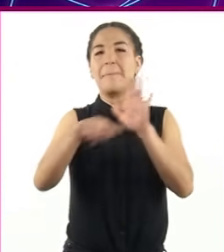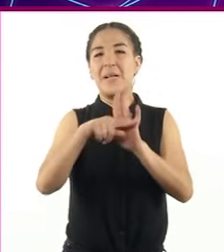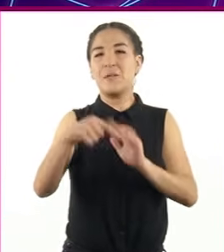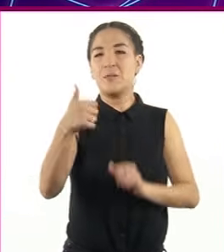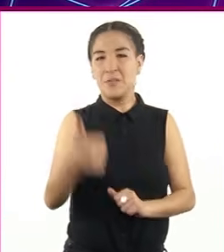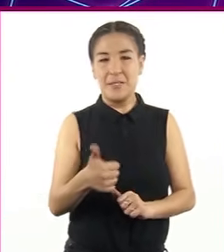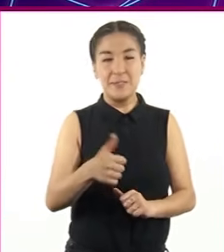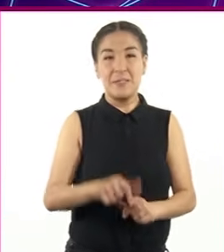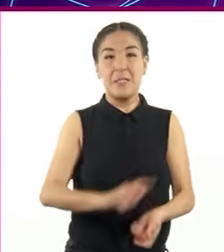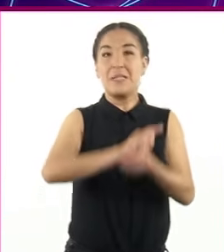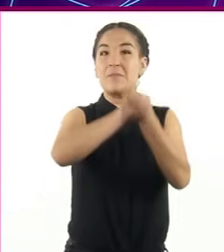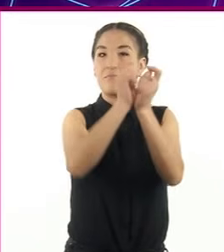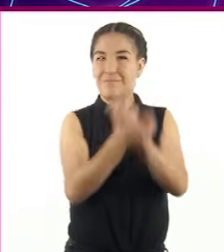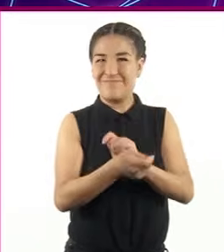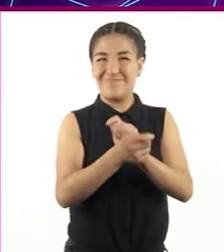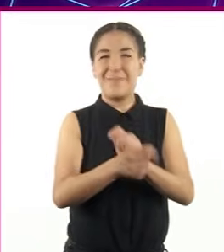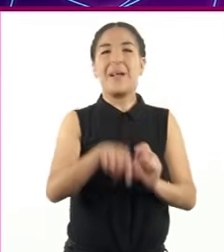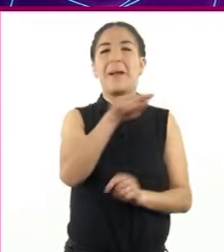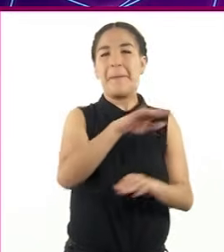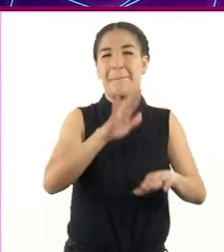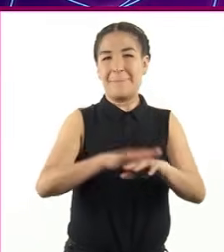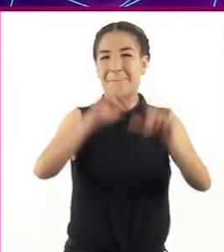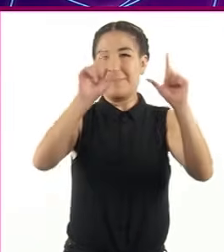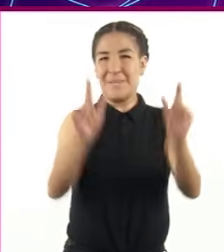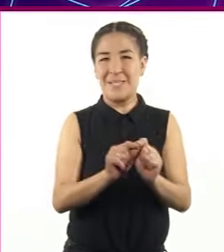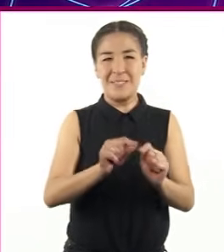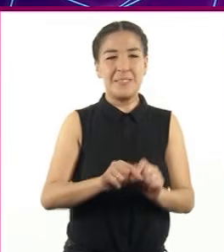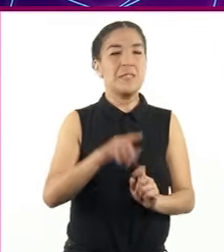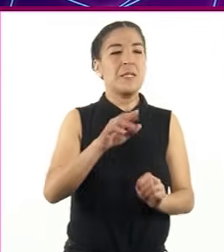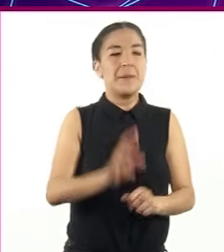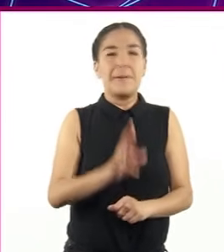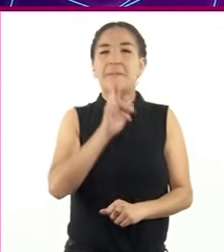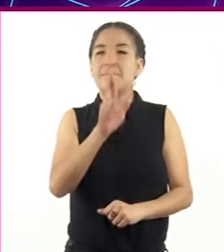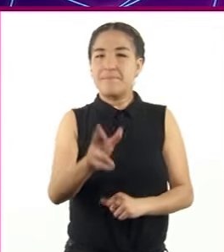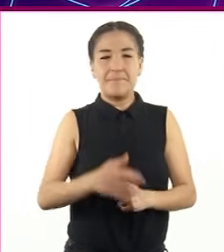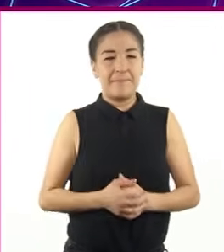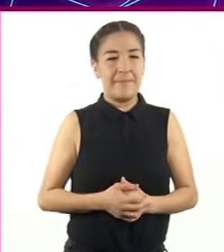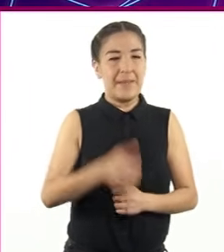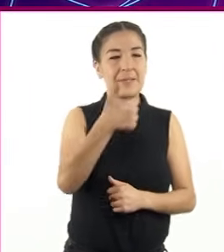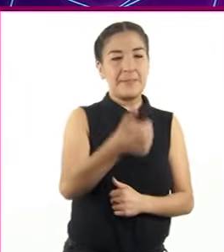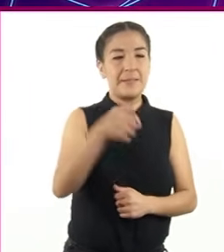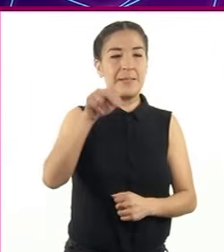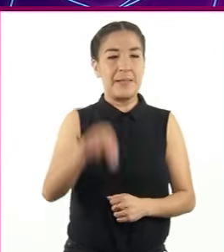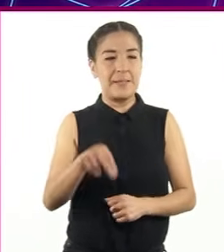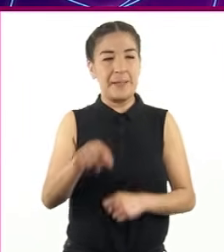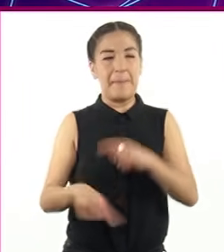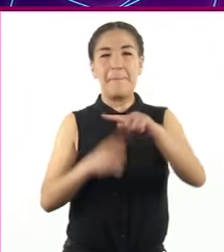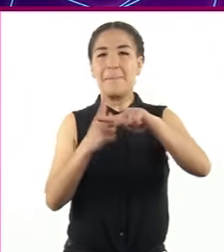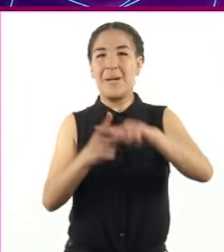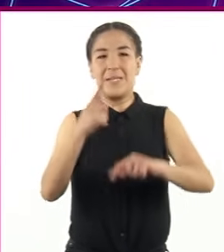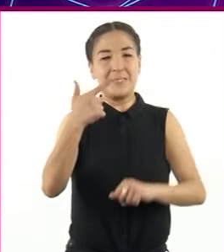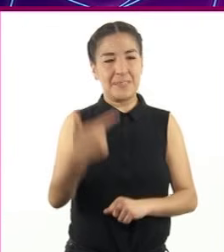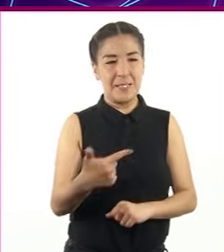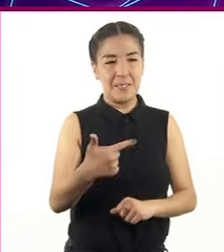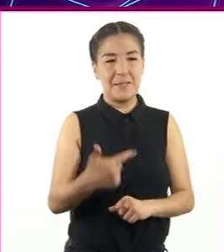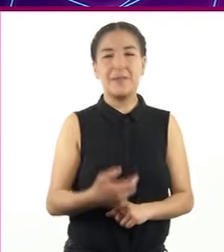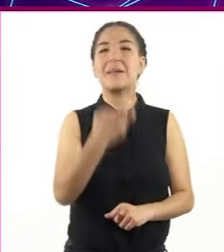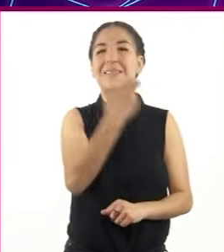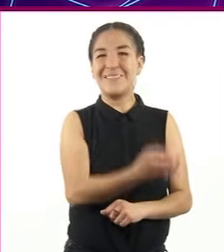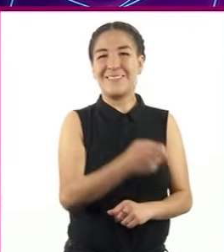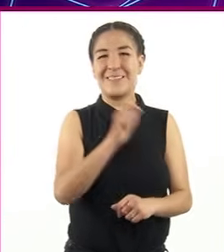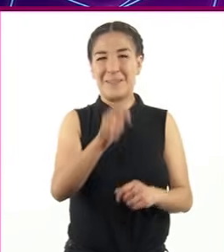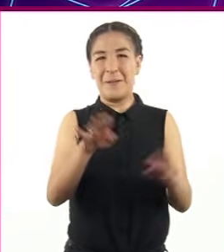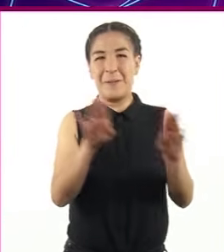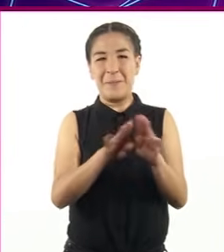Al transformarlas en su forma simplificada, resulta 6n más 7, por lo que esas